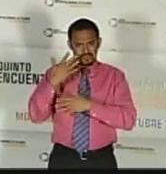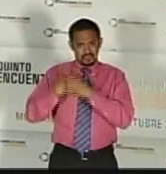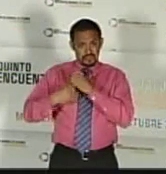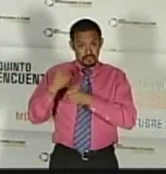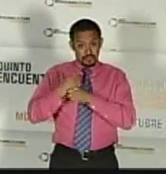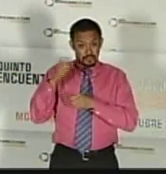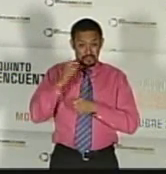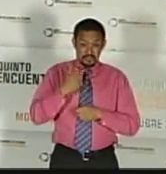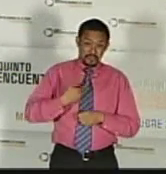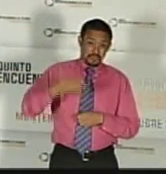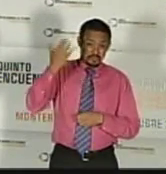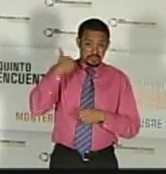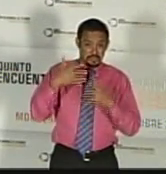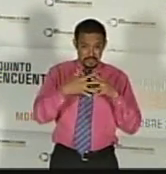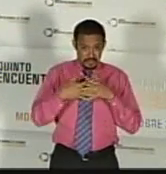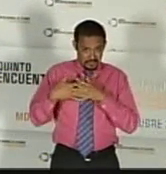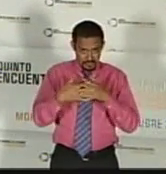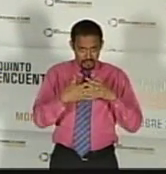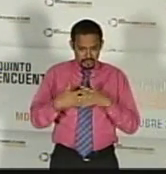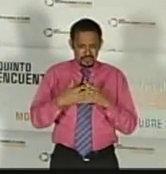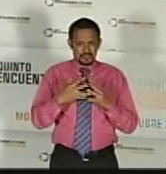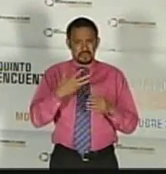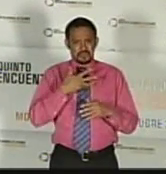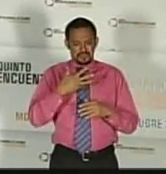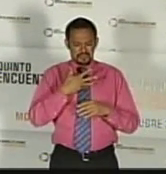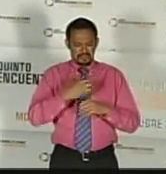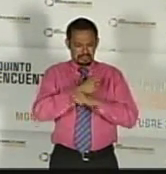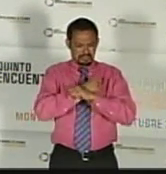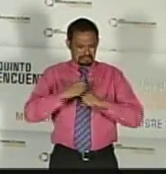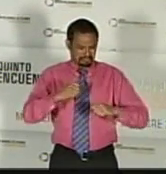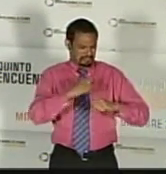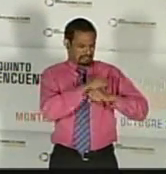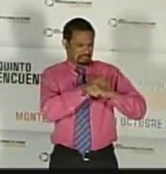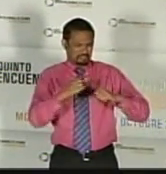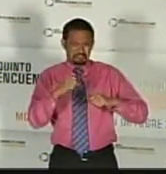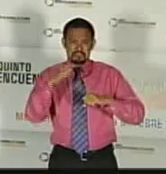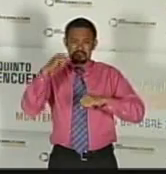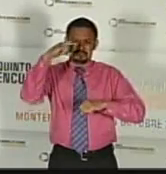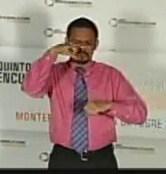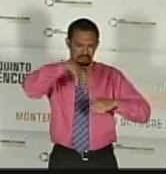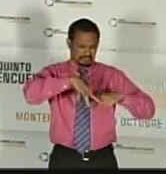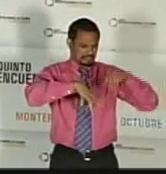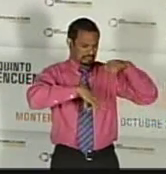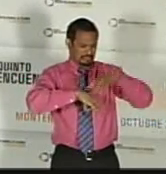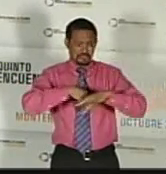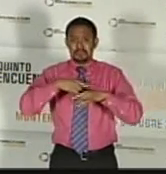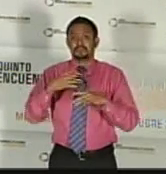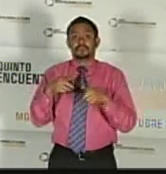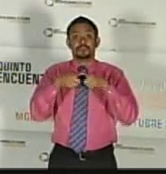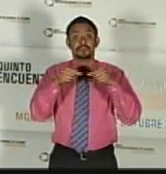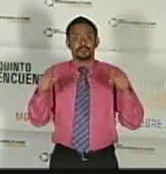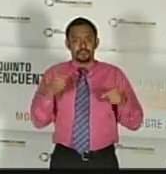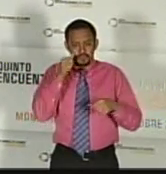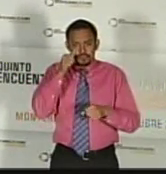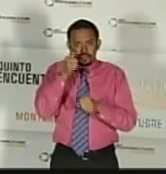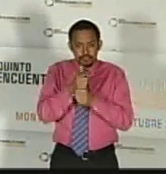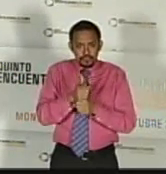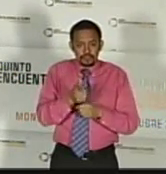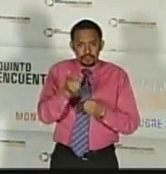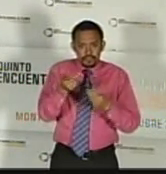cuando Estados Unidos dejó caer las bombas atómicas en Japón, y me percaté repentinamente que habíamos